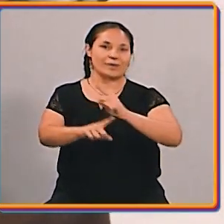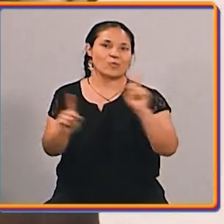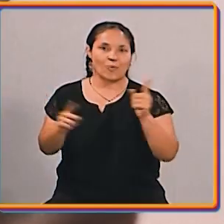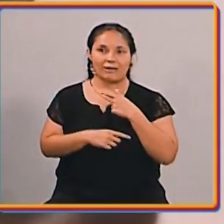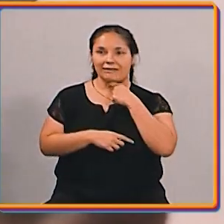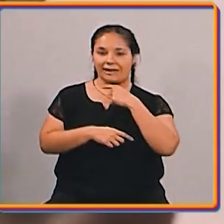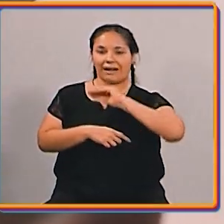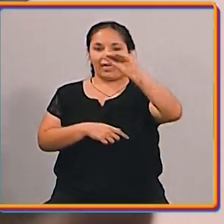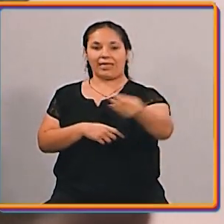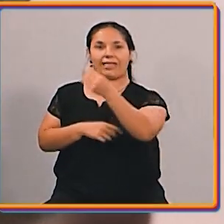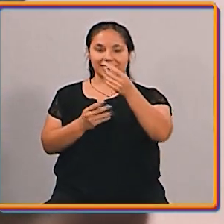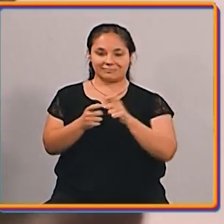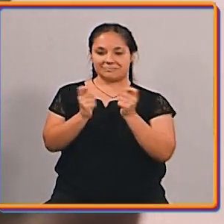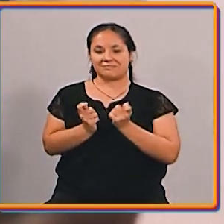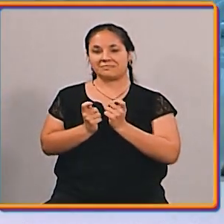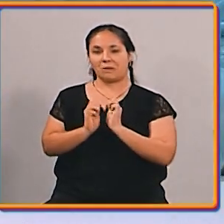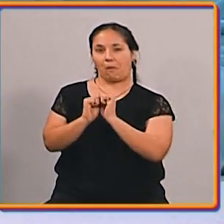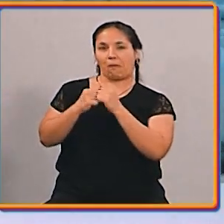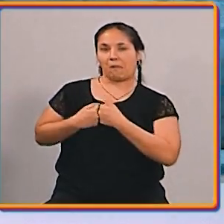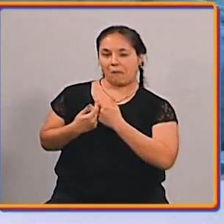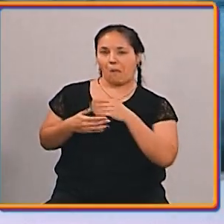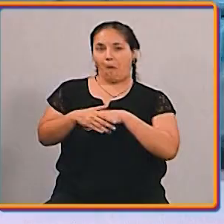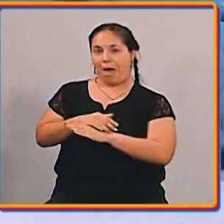en realidad queremos sabotear el objetivo.